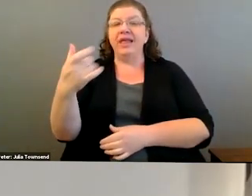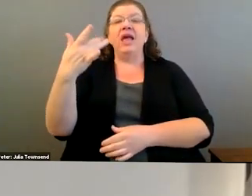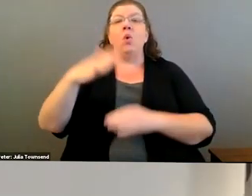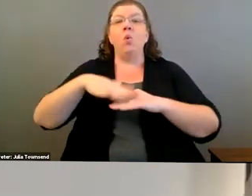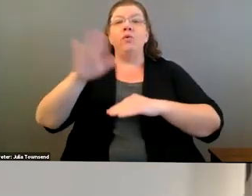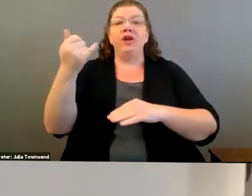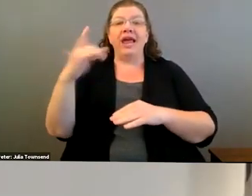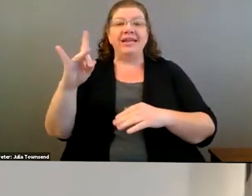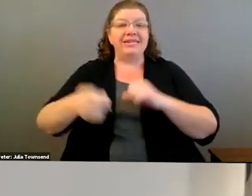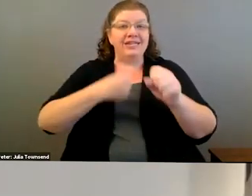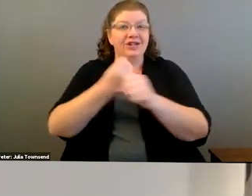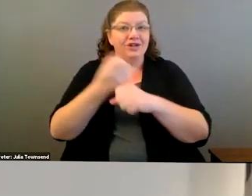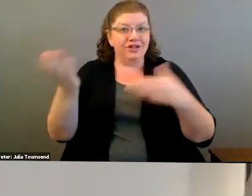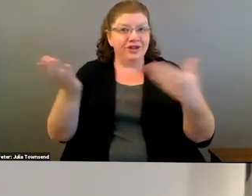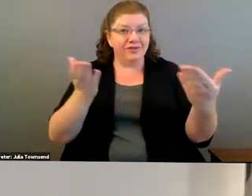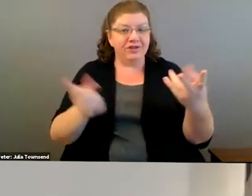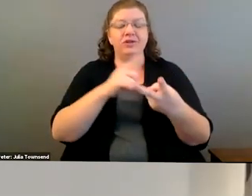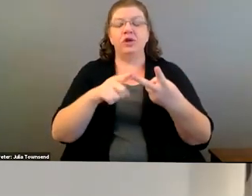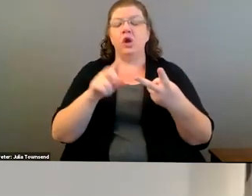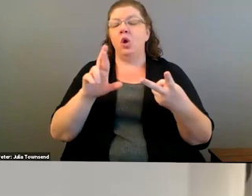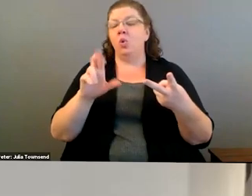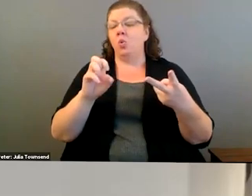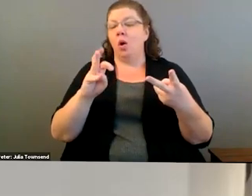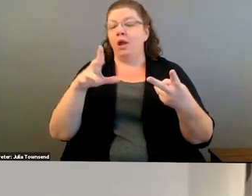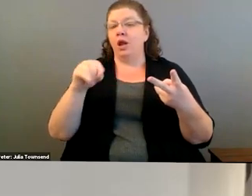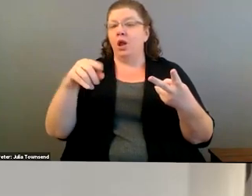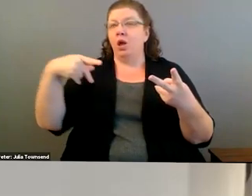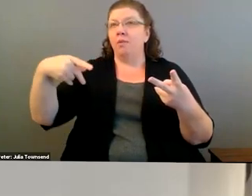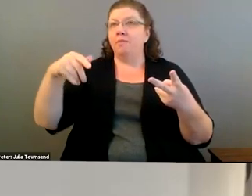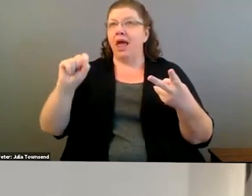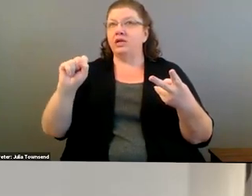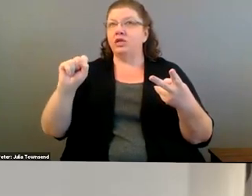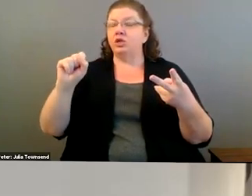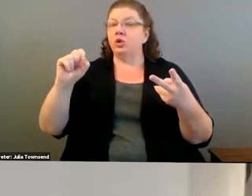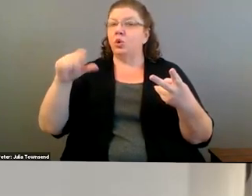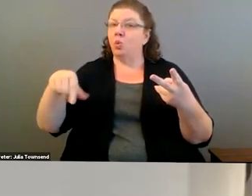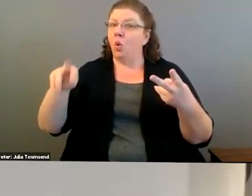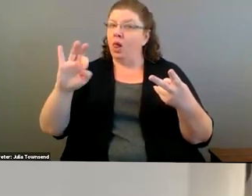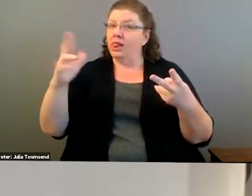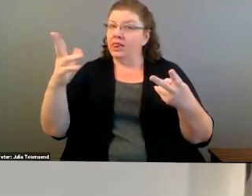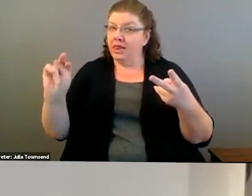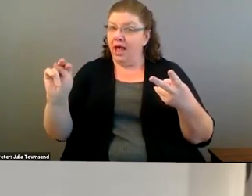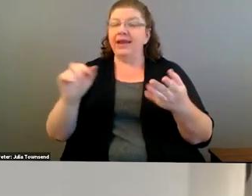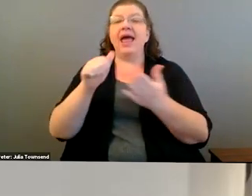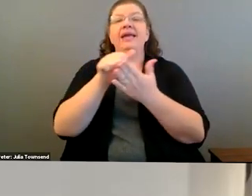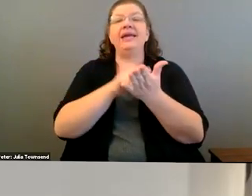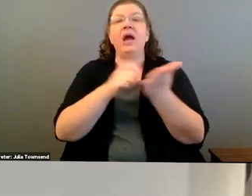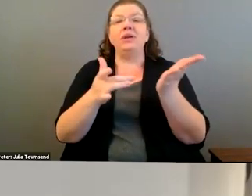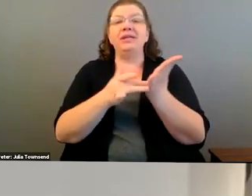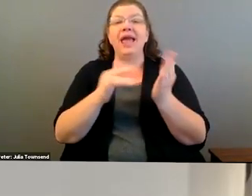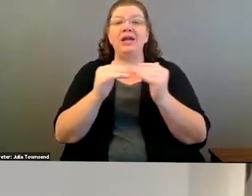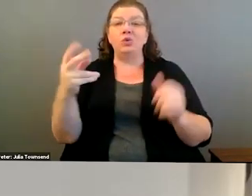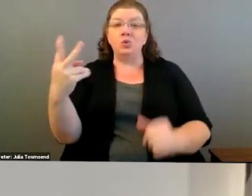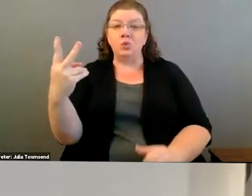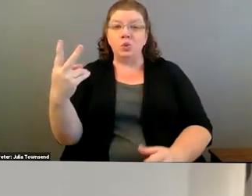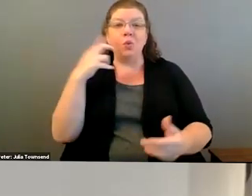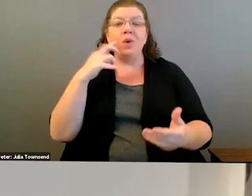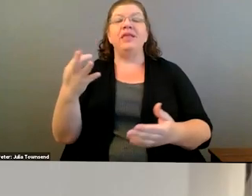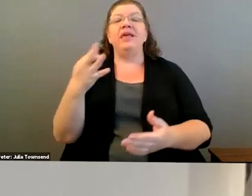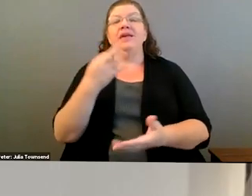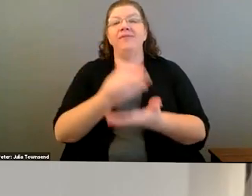más de 18 años de servicio y rómulo pasco pasco juan que es un técnico de contabilidad con